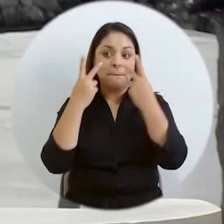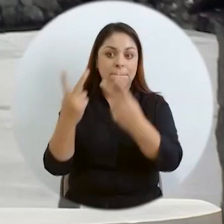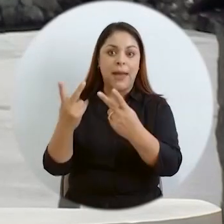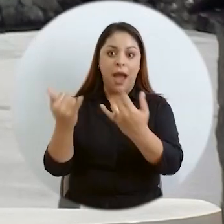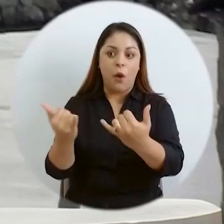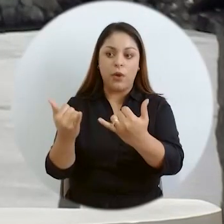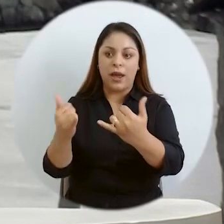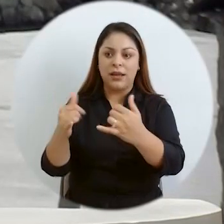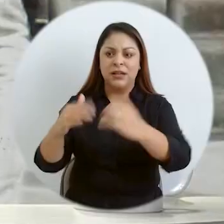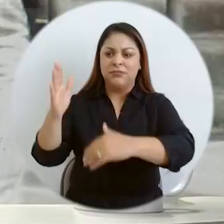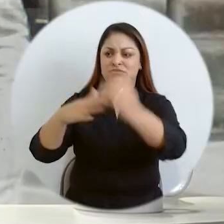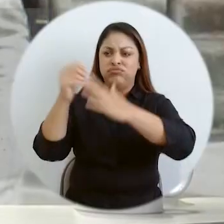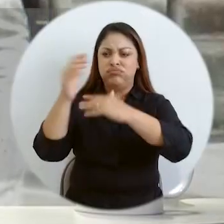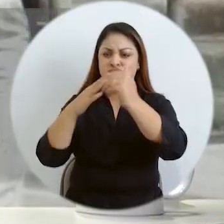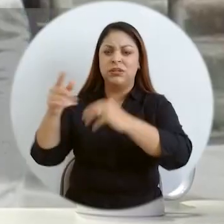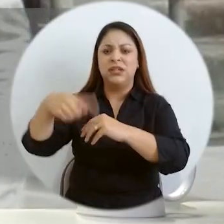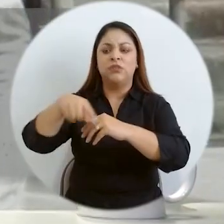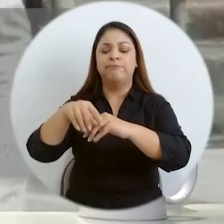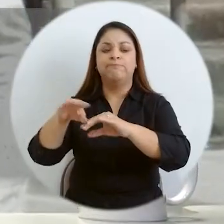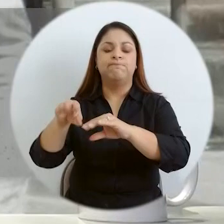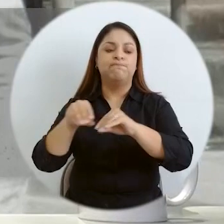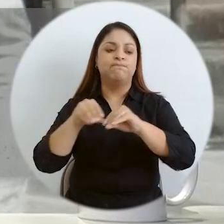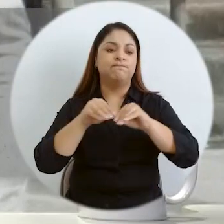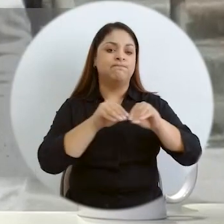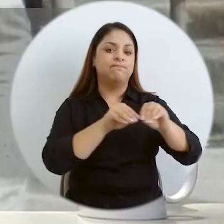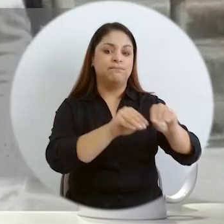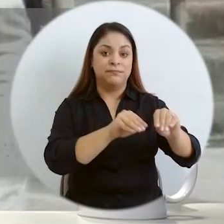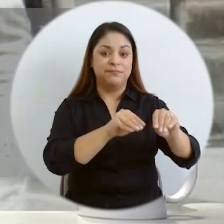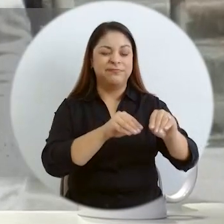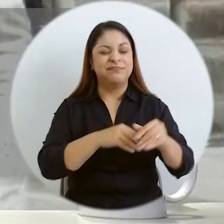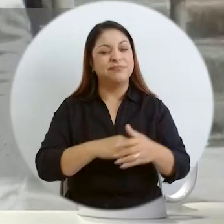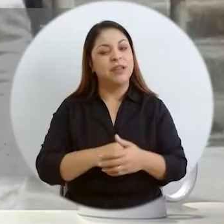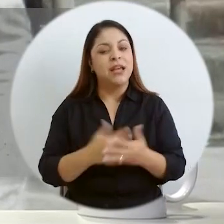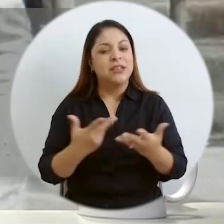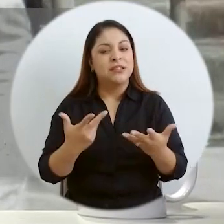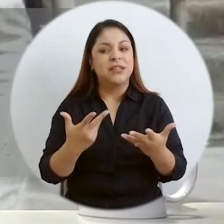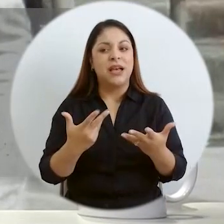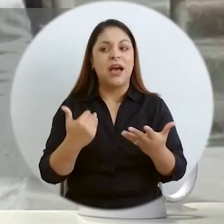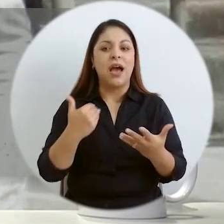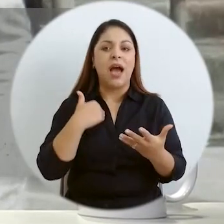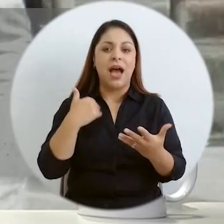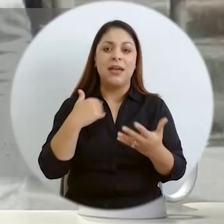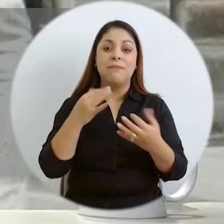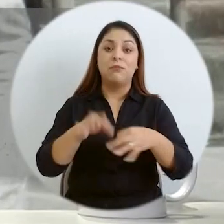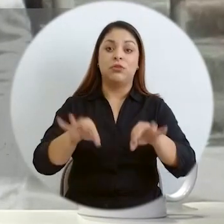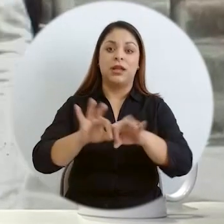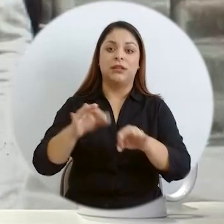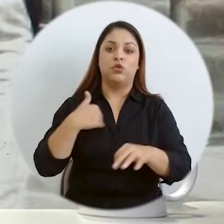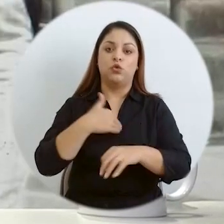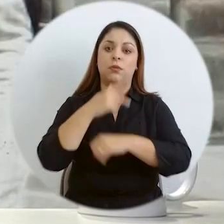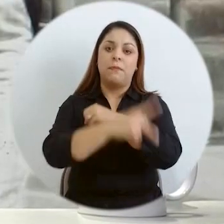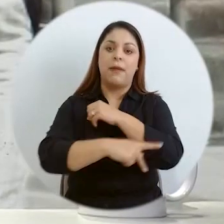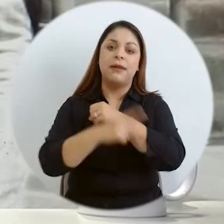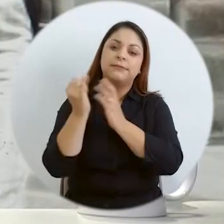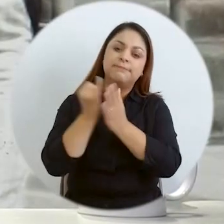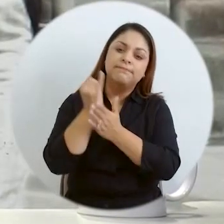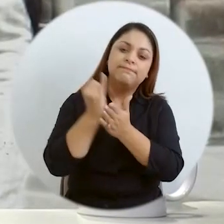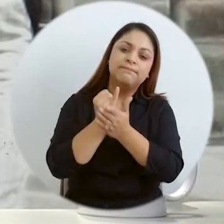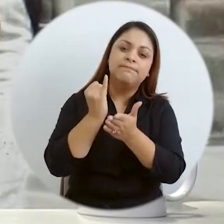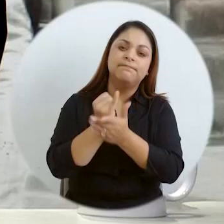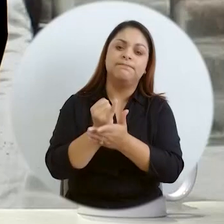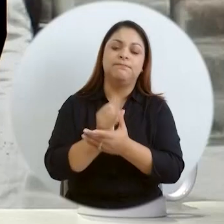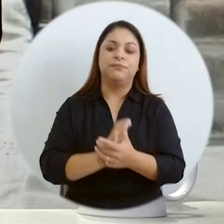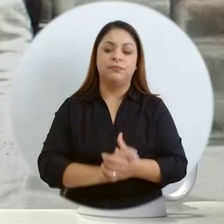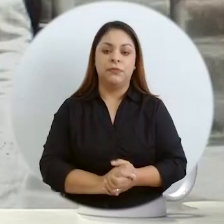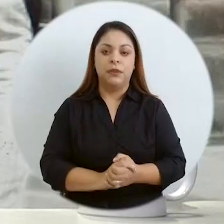inmobiliario desordenado. Hay una idea ahí que creo que tenemos una gran posibilidad como país de investigar, y tiene que ver con que